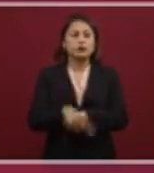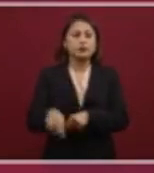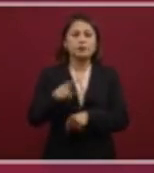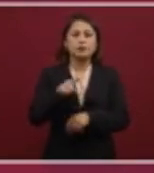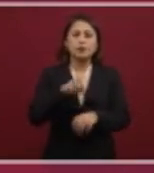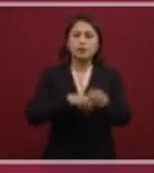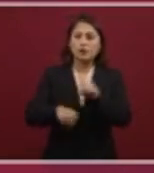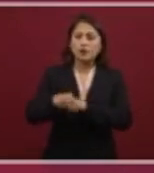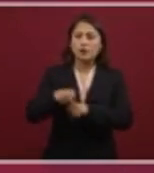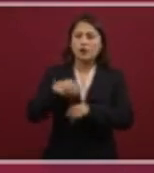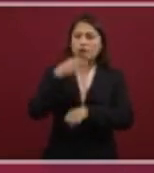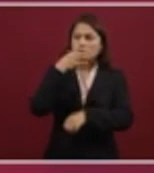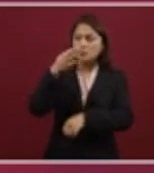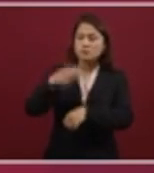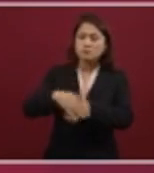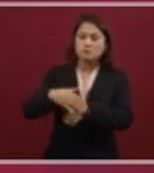Nunca